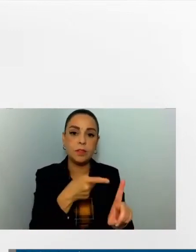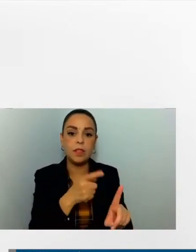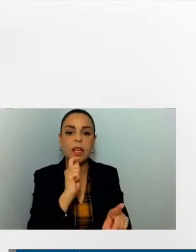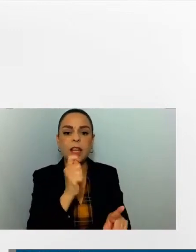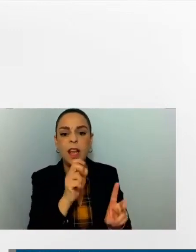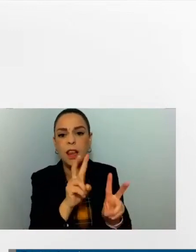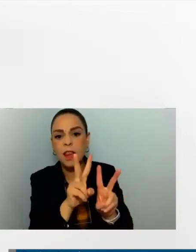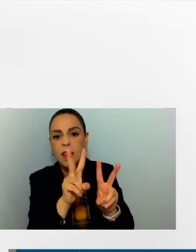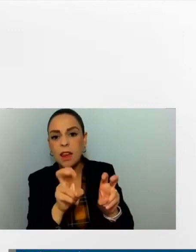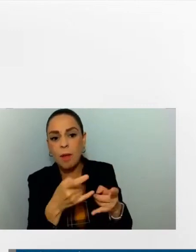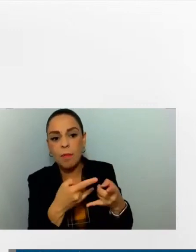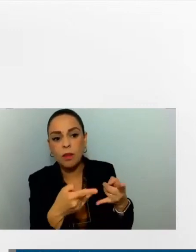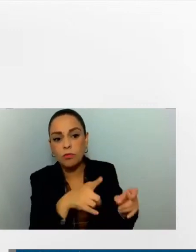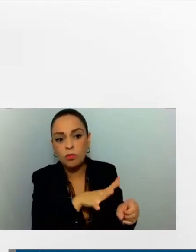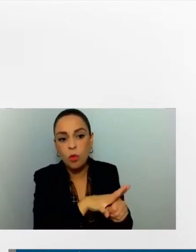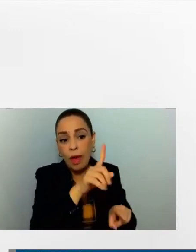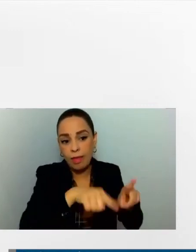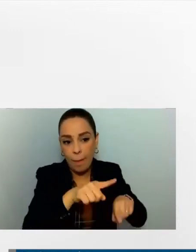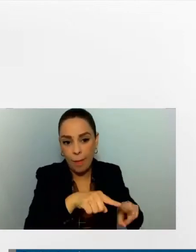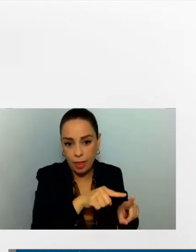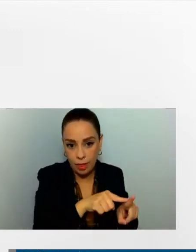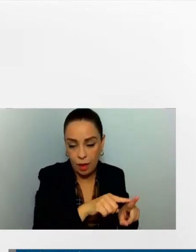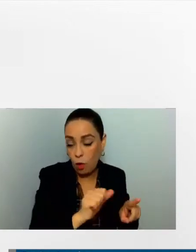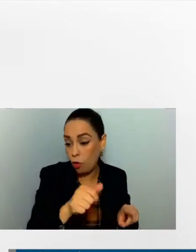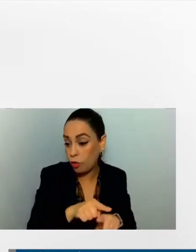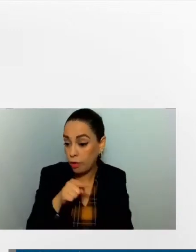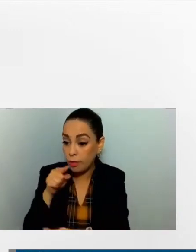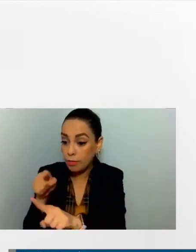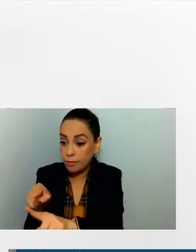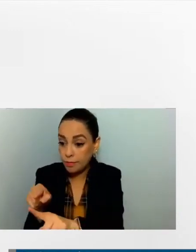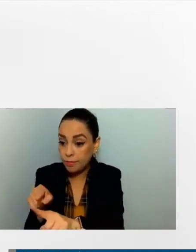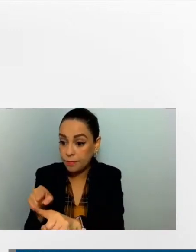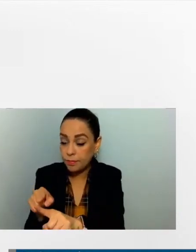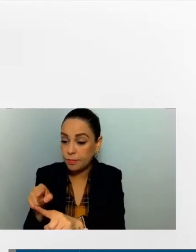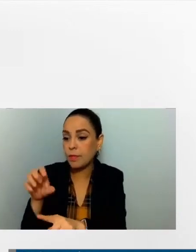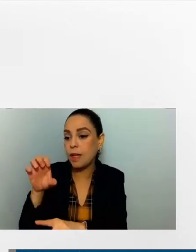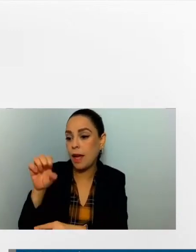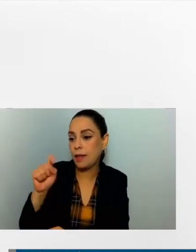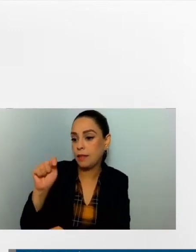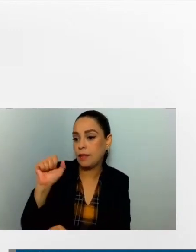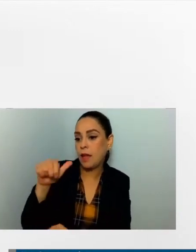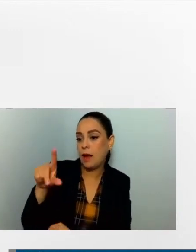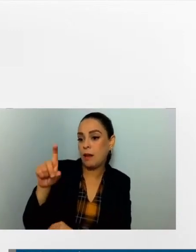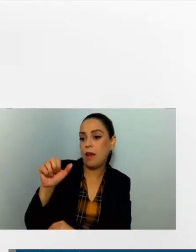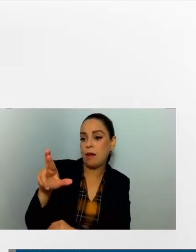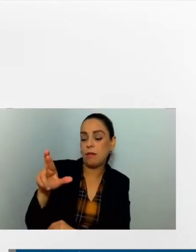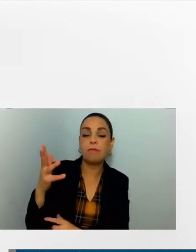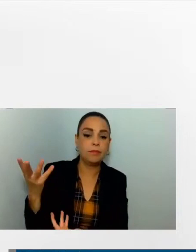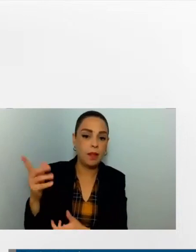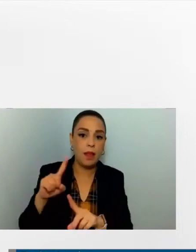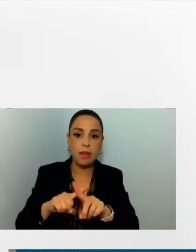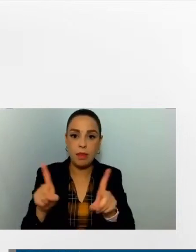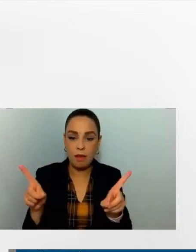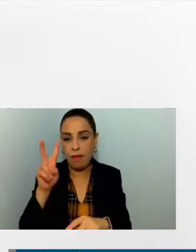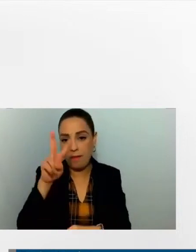que se nos presente, y otra es tener cuestiones estandarizadas. Es difícil tener